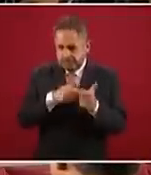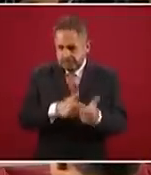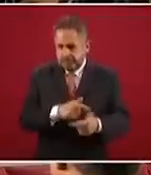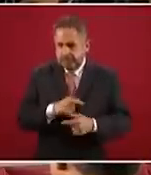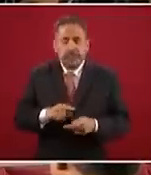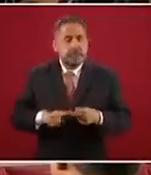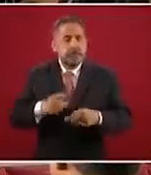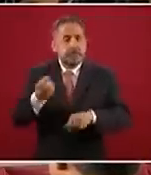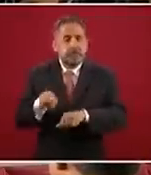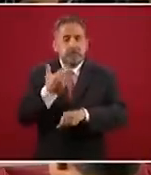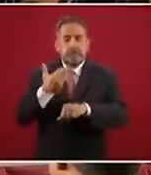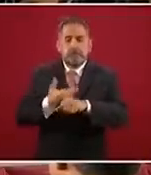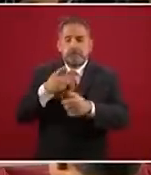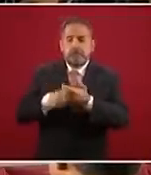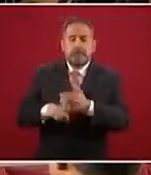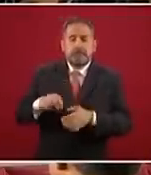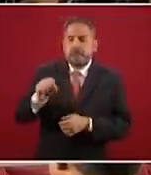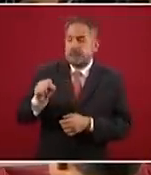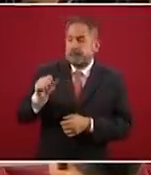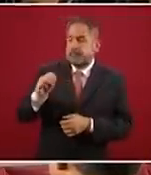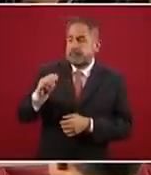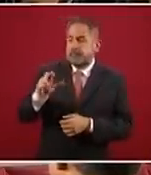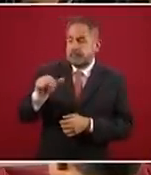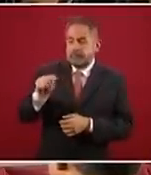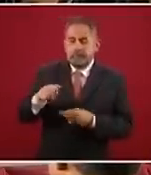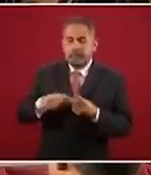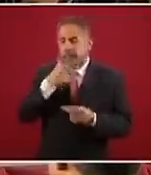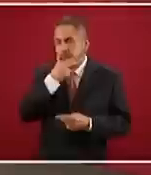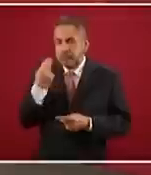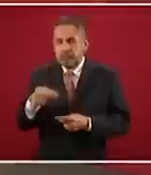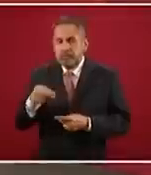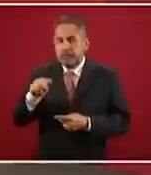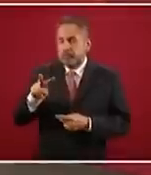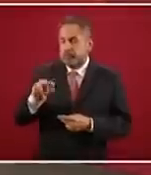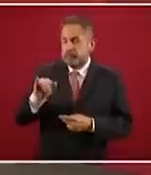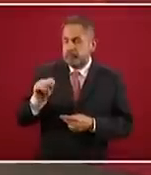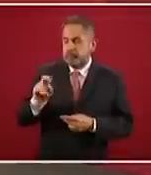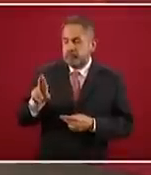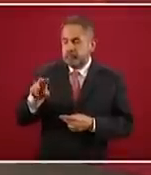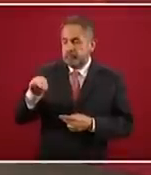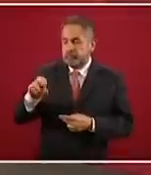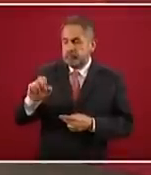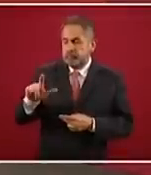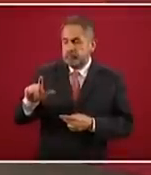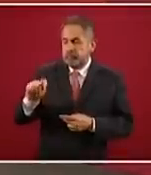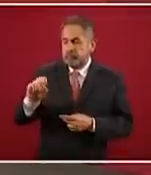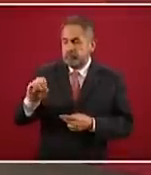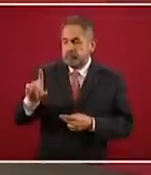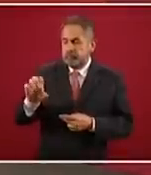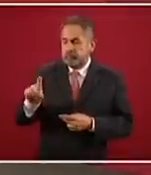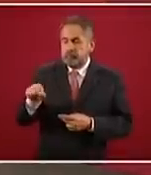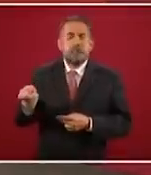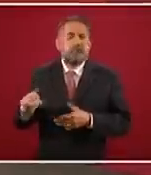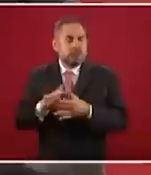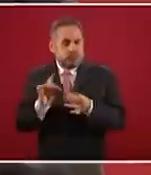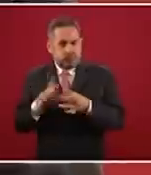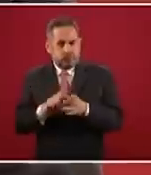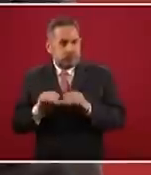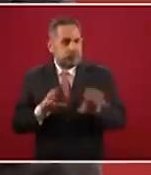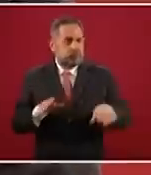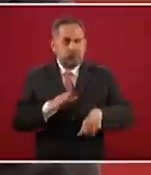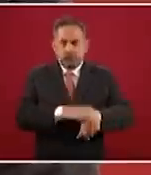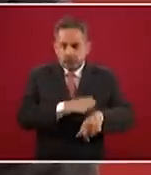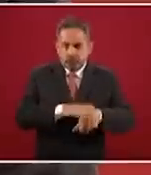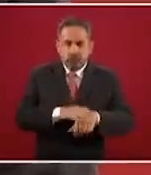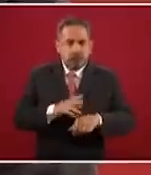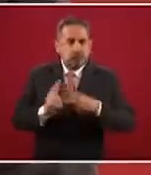secretario de Medio Ambiente, Víctor Manuel Toledo, tiene instrucciones en este sentido de que se